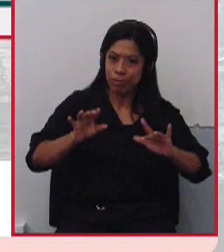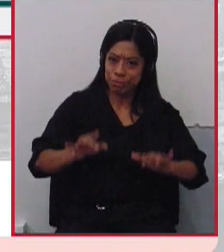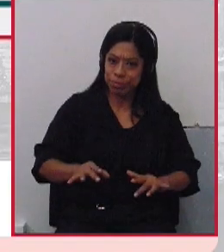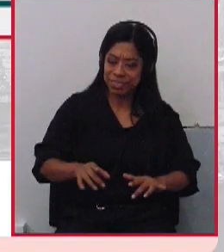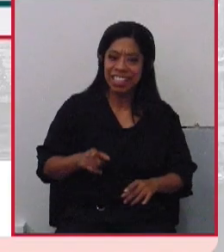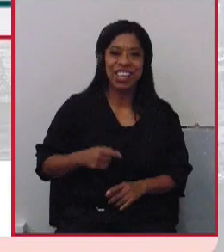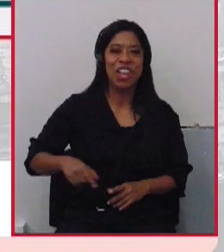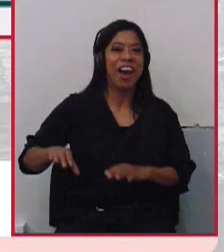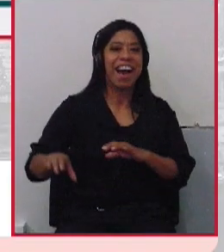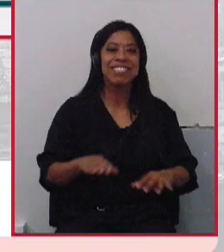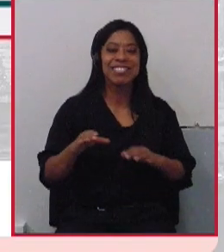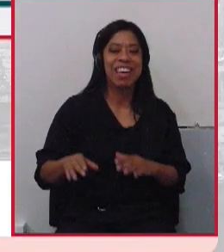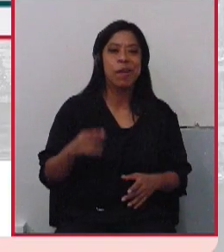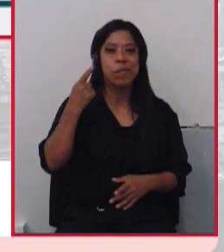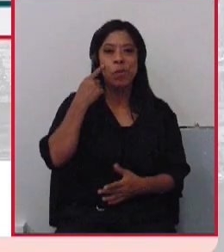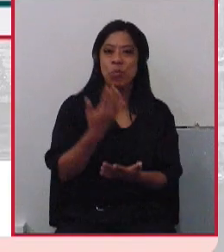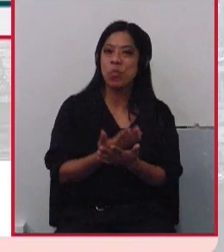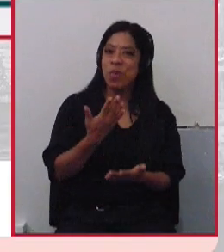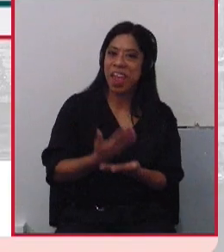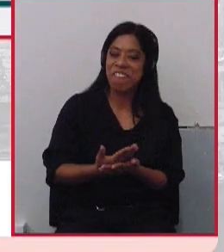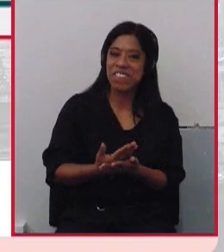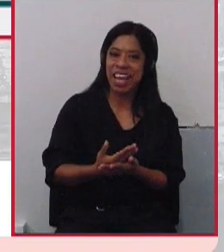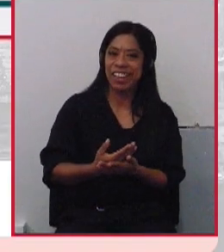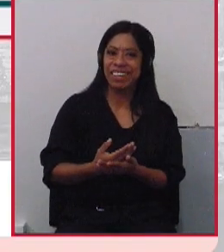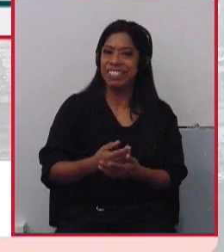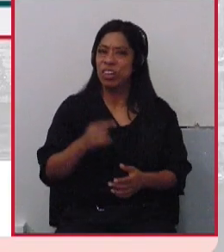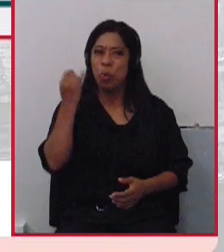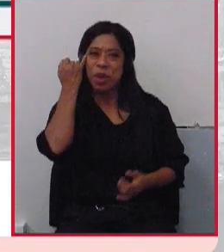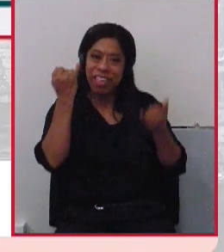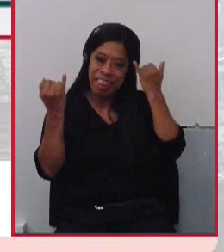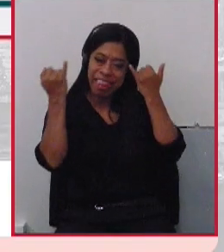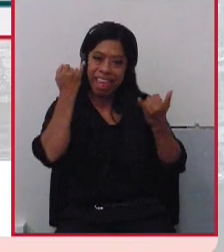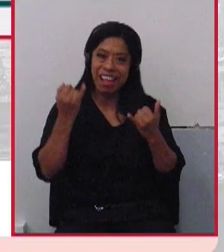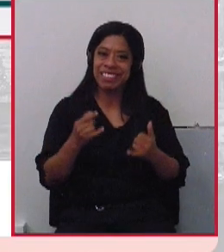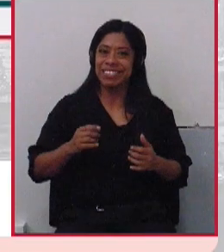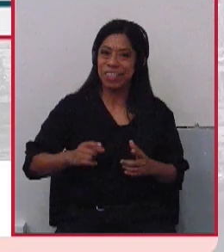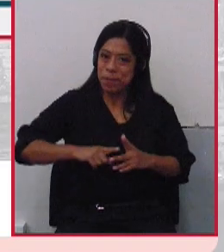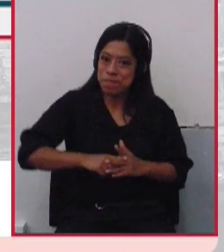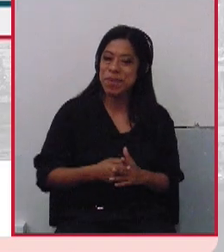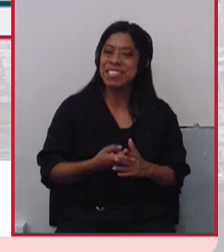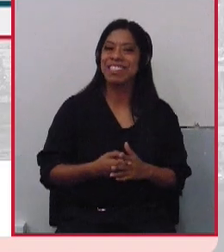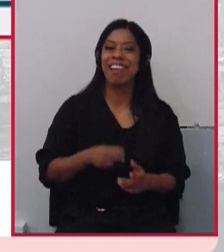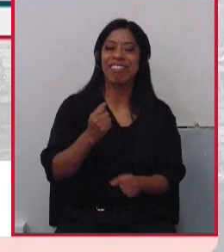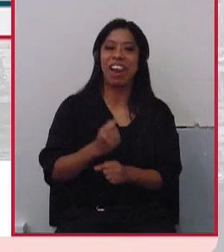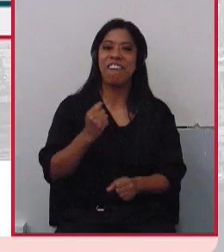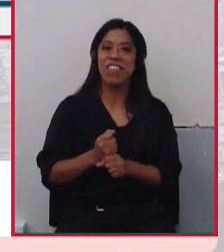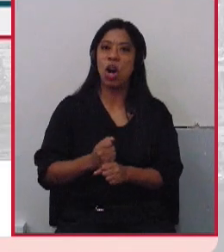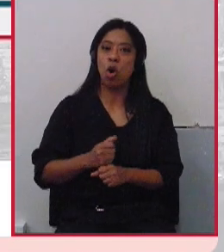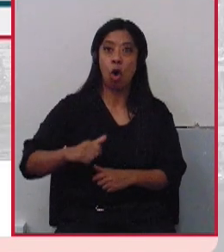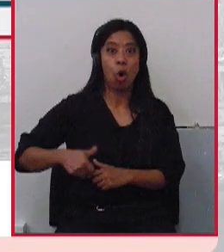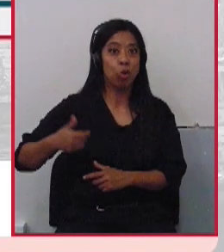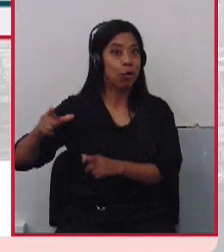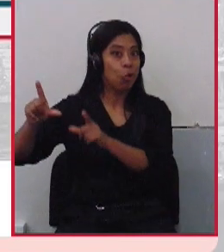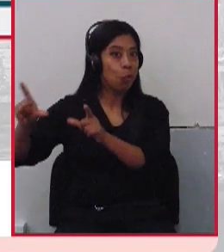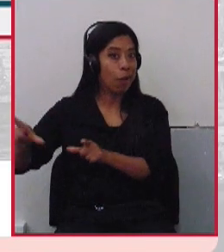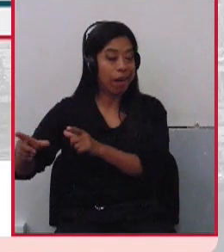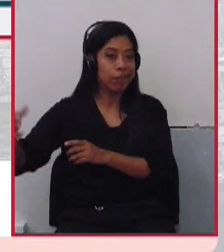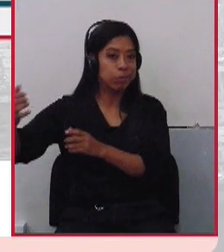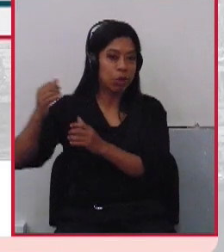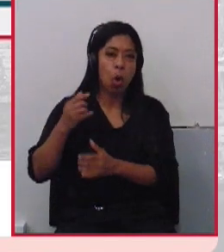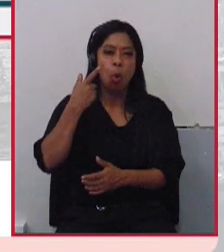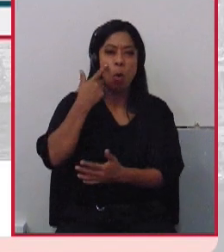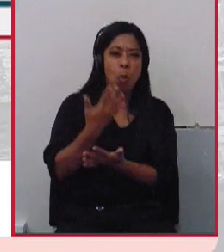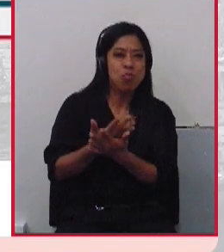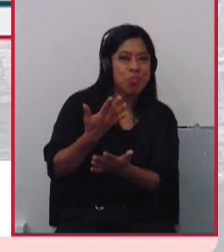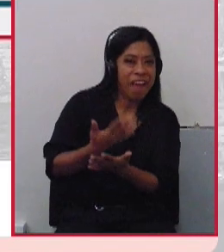Hicimos casos de simulación, escenarios, arranques y operación de control remoto desde el IOC para ir